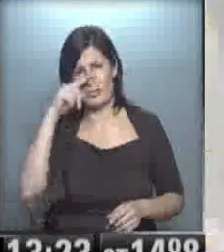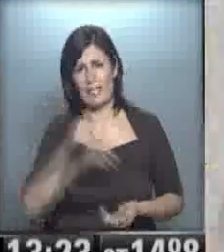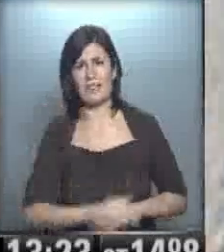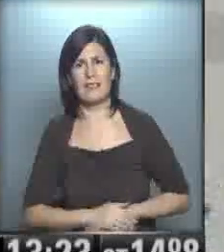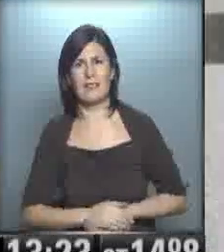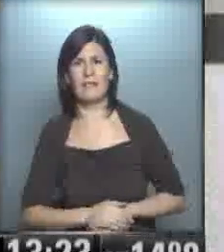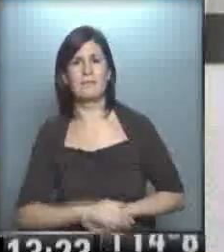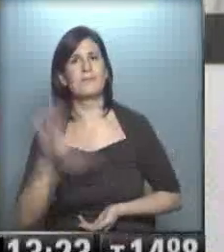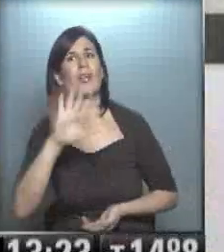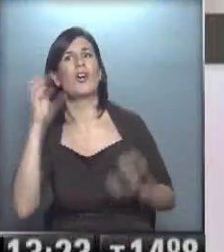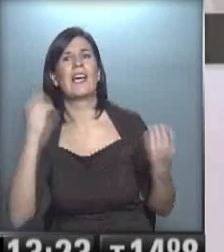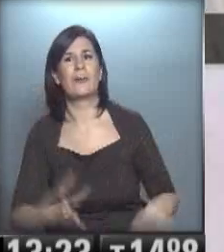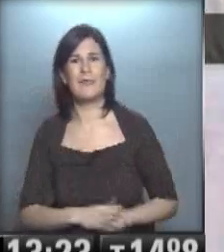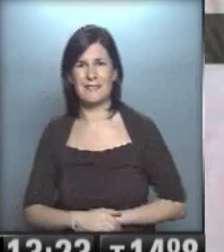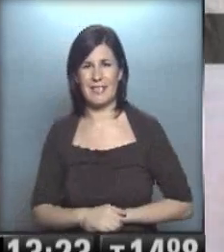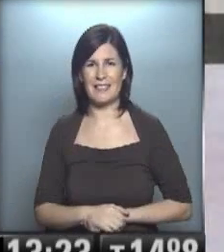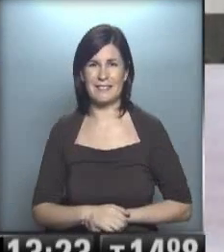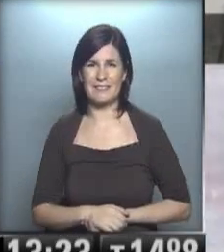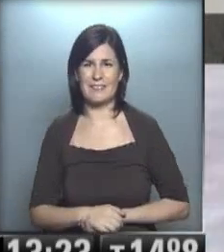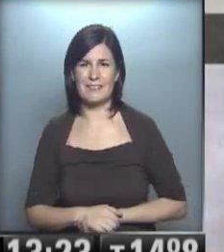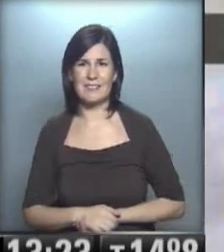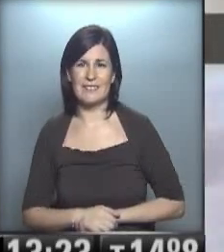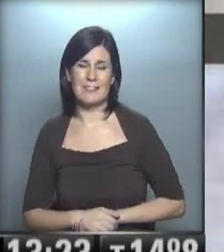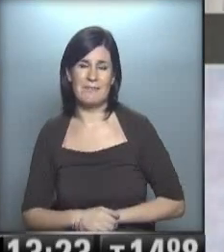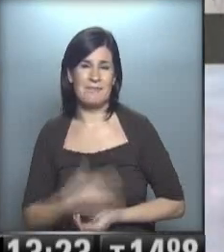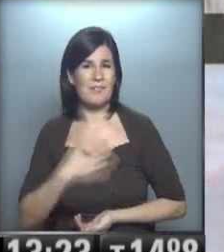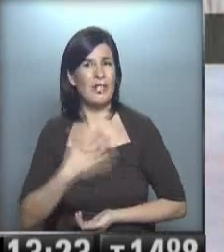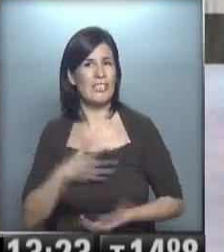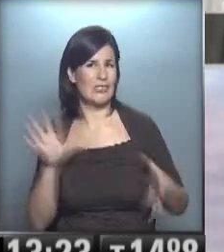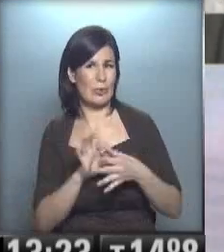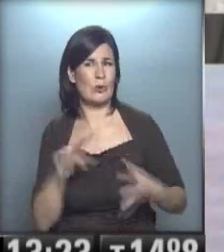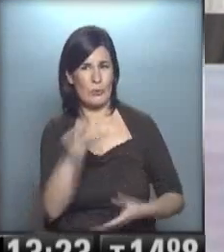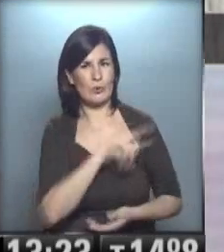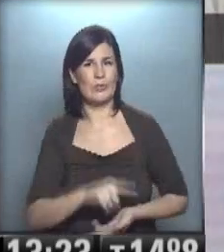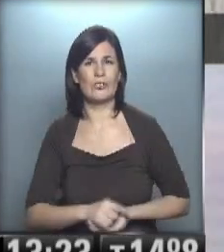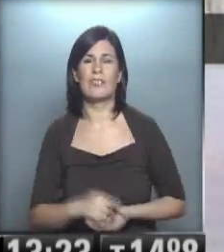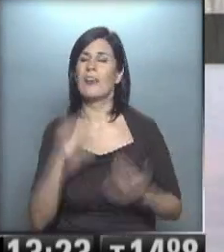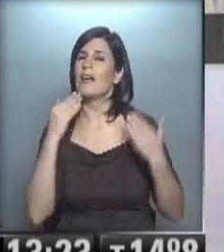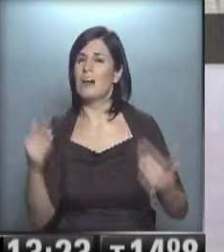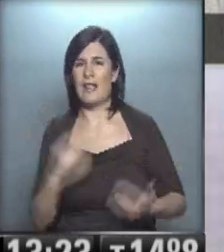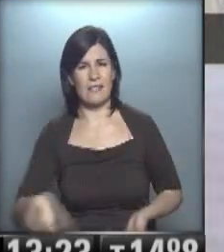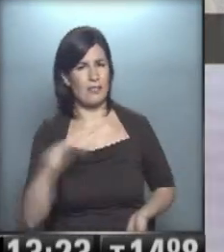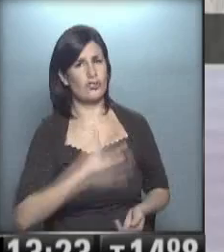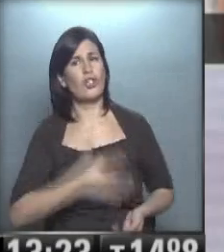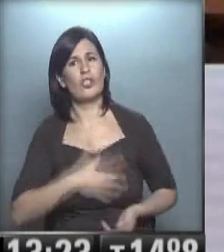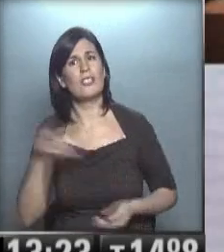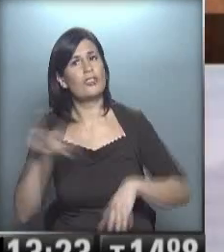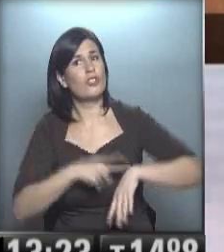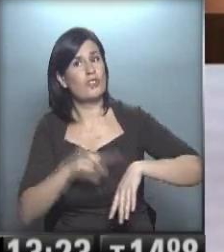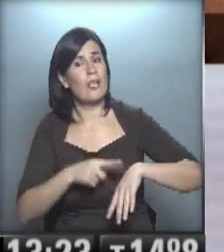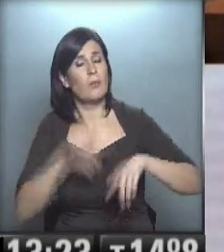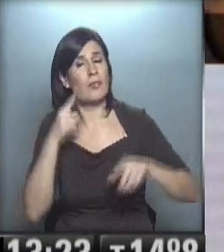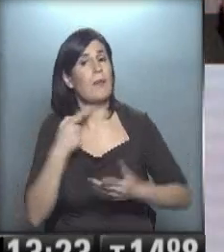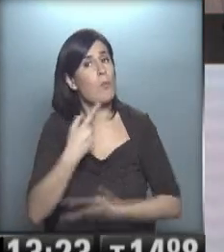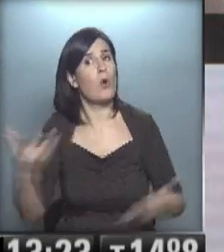buenas y buenos días como están gusto en estar con ustedes muchas gracias el gusto de que nos atienden que nos muestre este